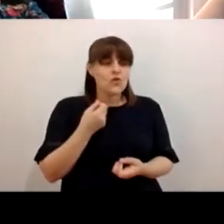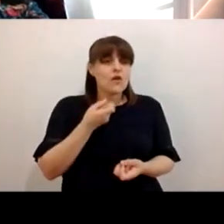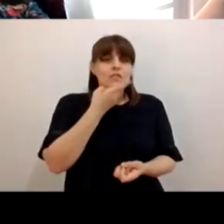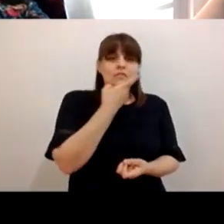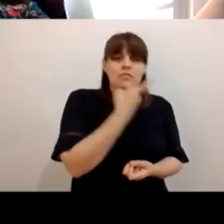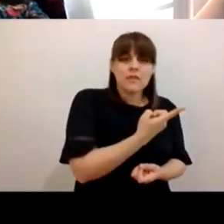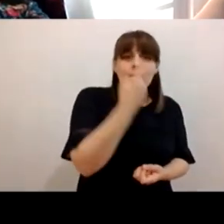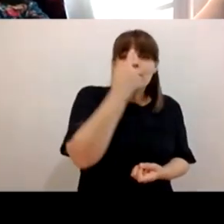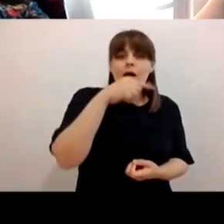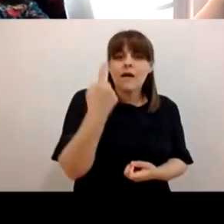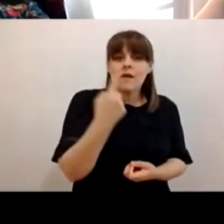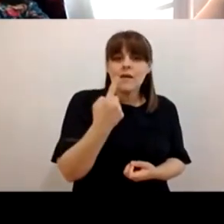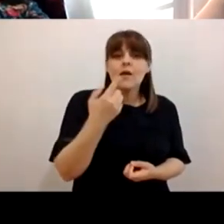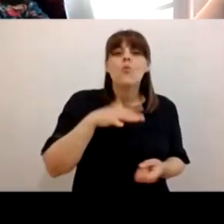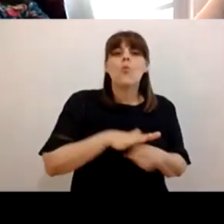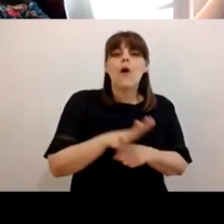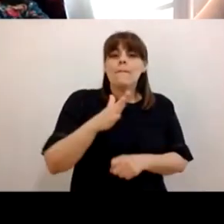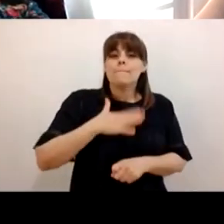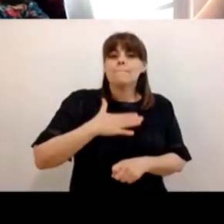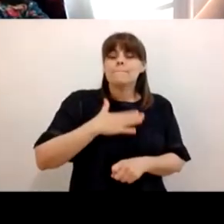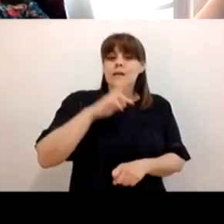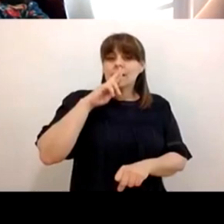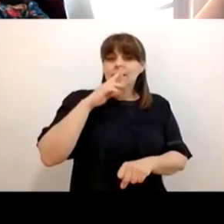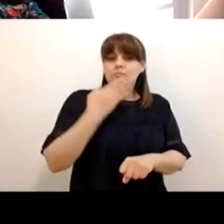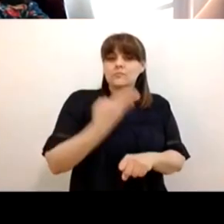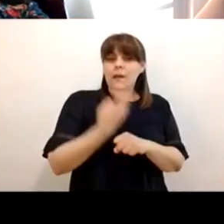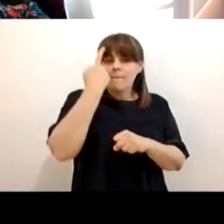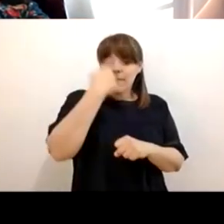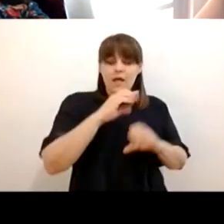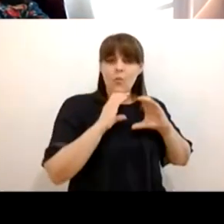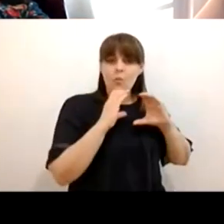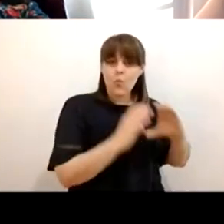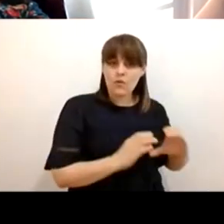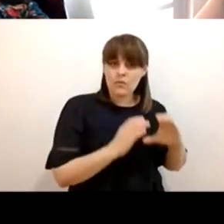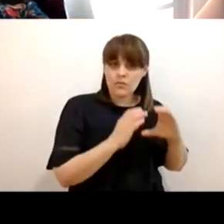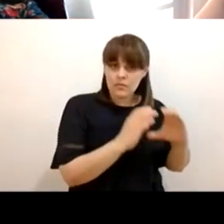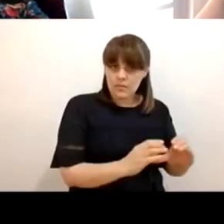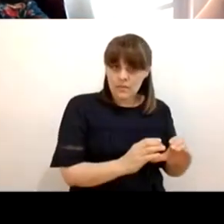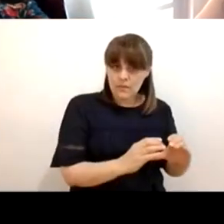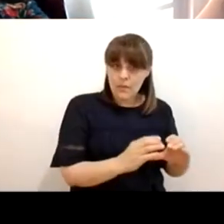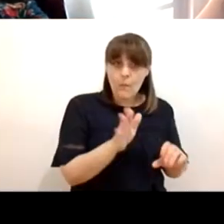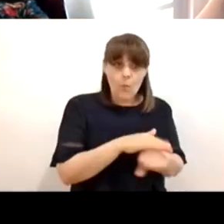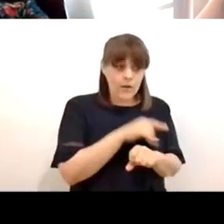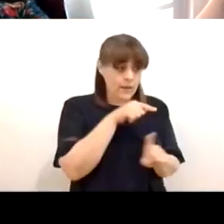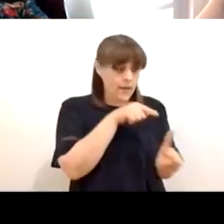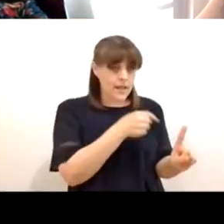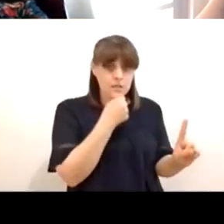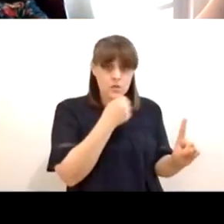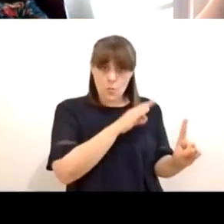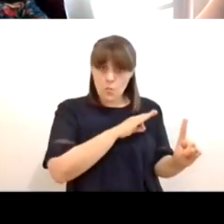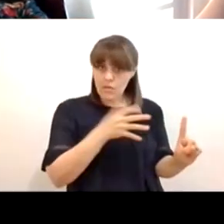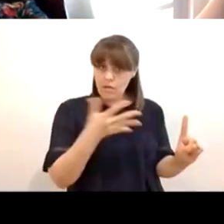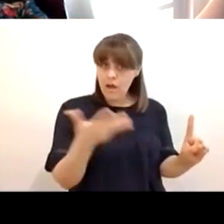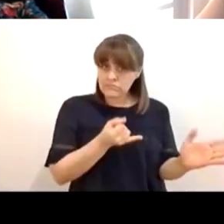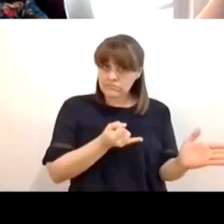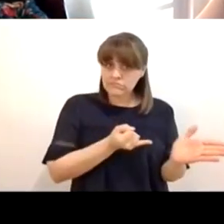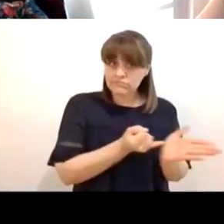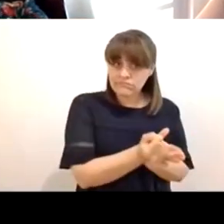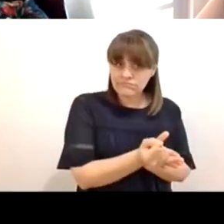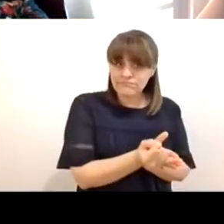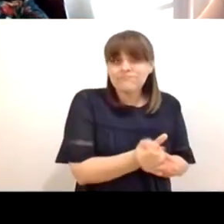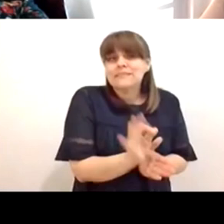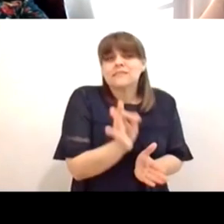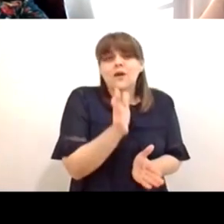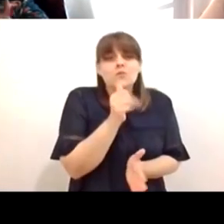cuidado que me tocan a mí porque ese niño o esa niña no puede asumir eso porque todavía no está en esa en